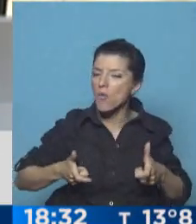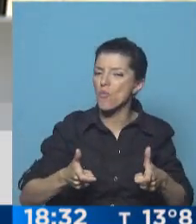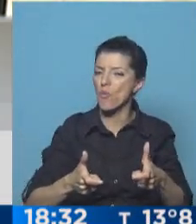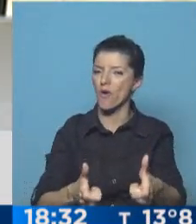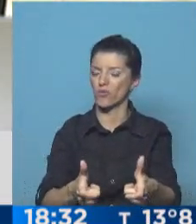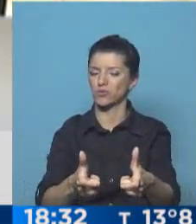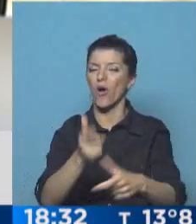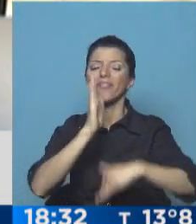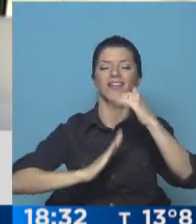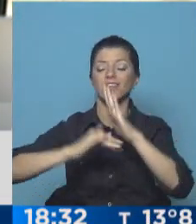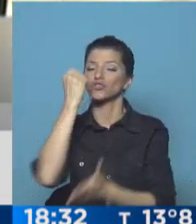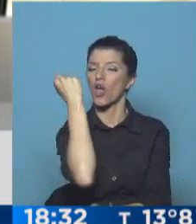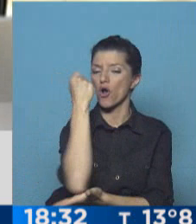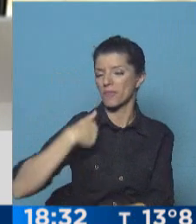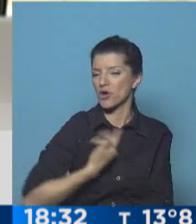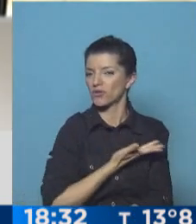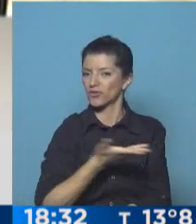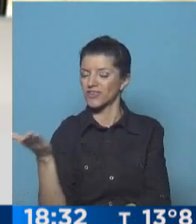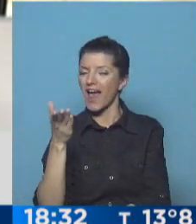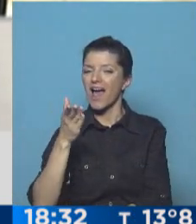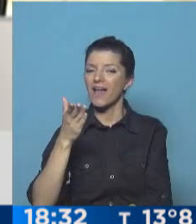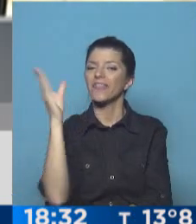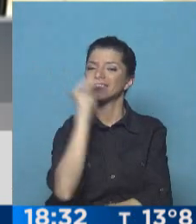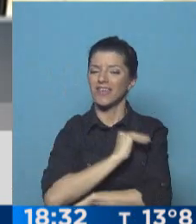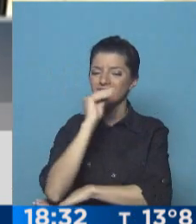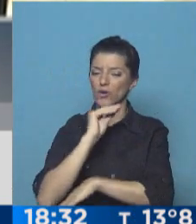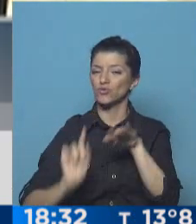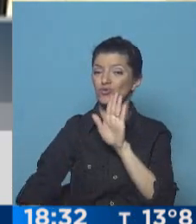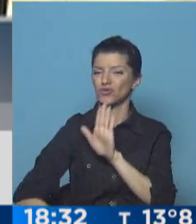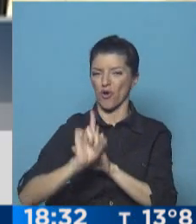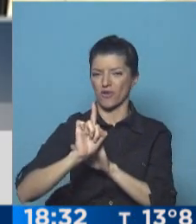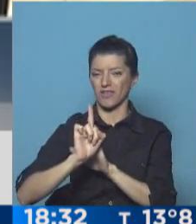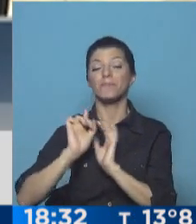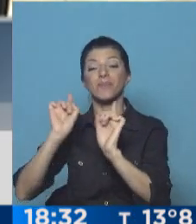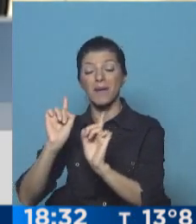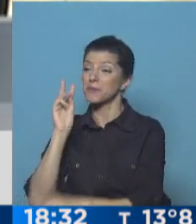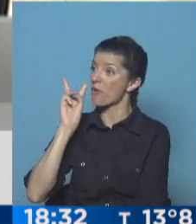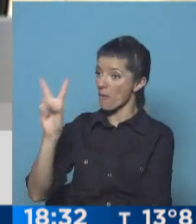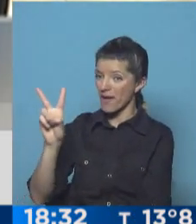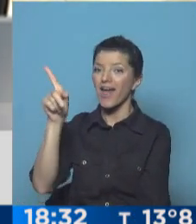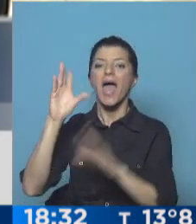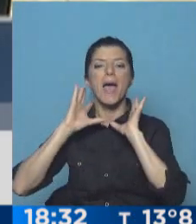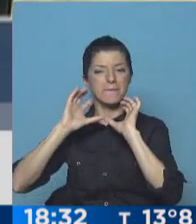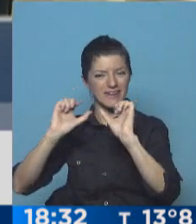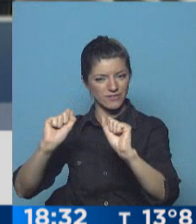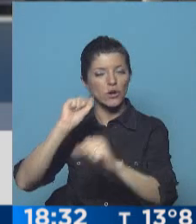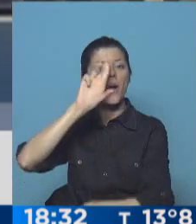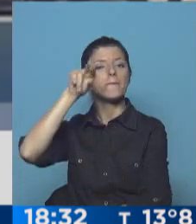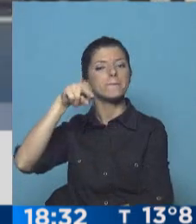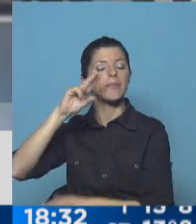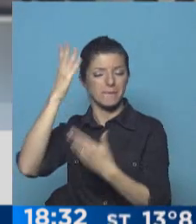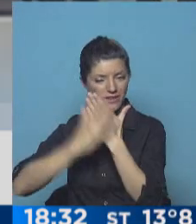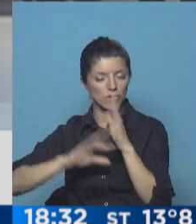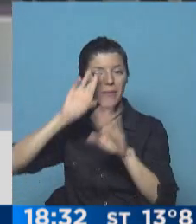desarrollo económico y social del norte de Santa Cruz. Allí se encuentran entonces el ministro de Planificación Federal,